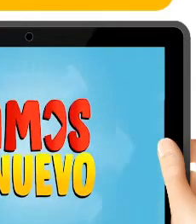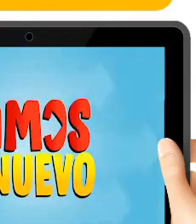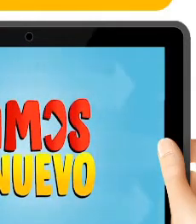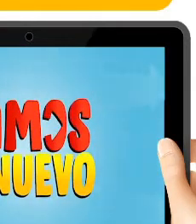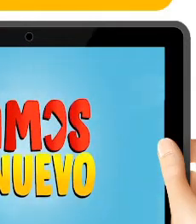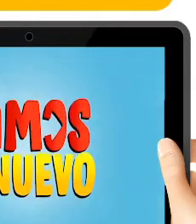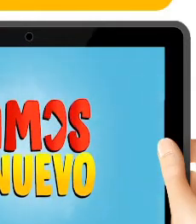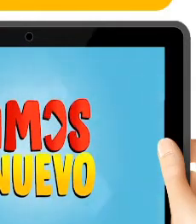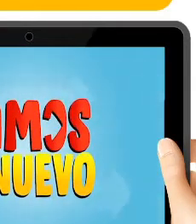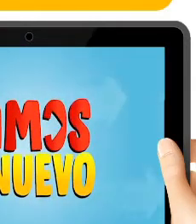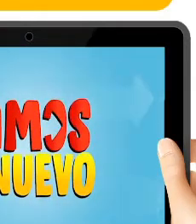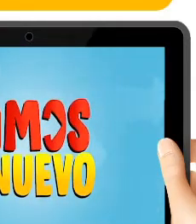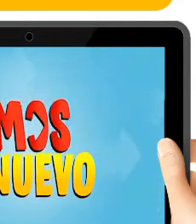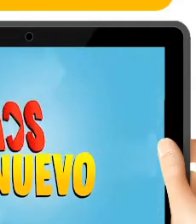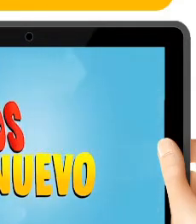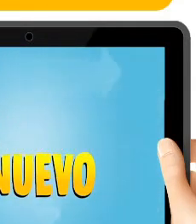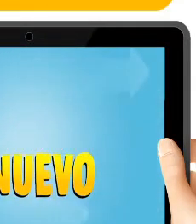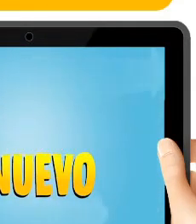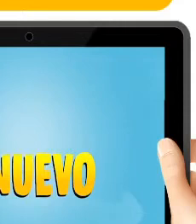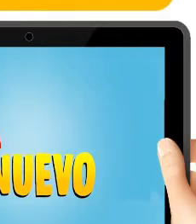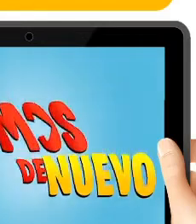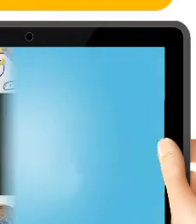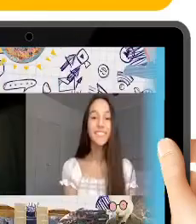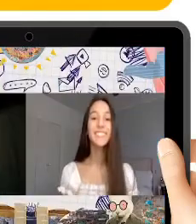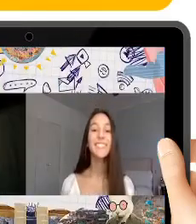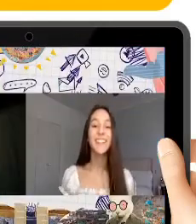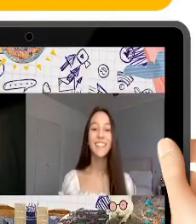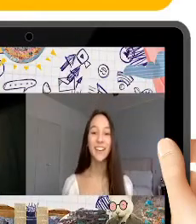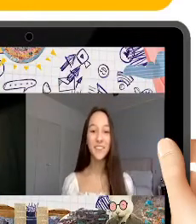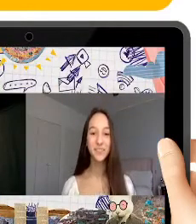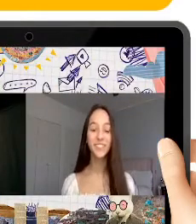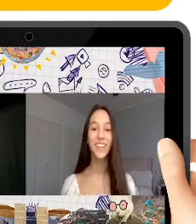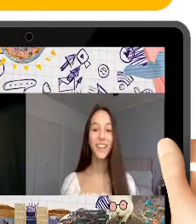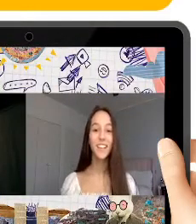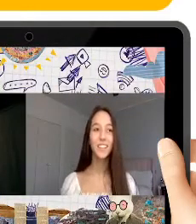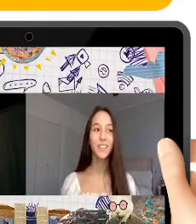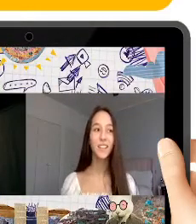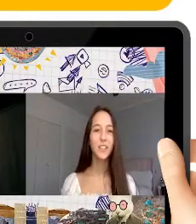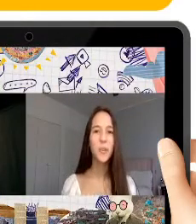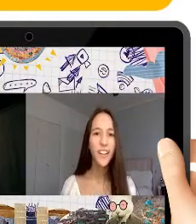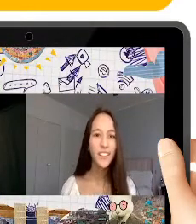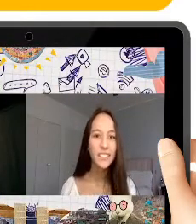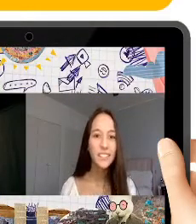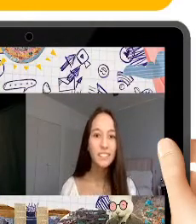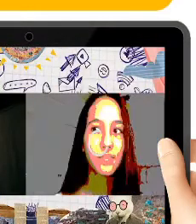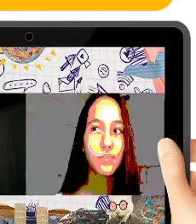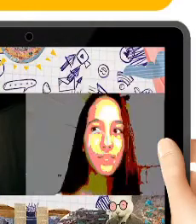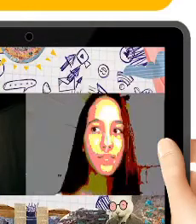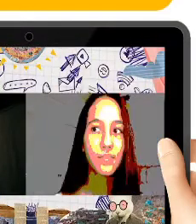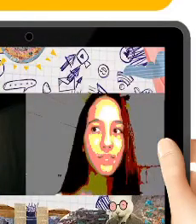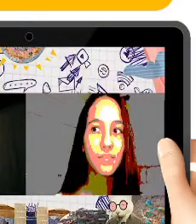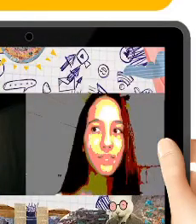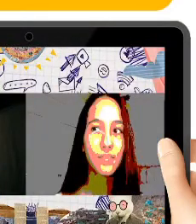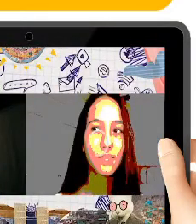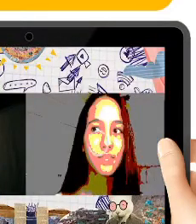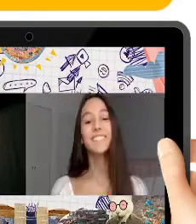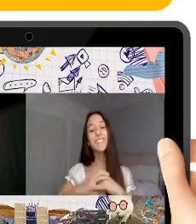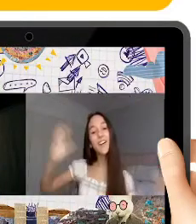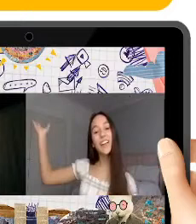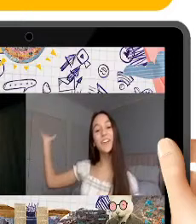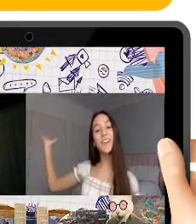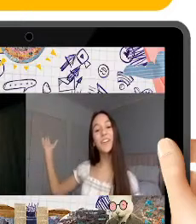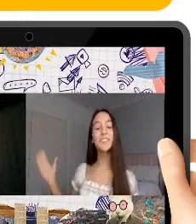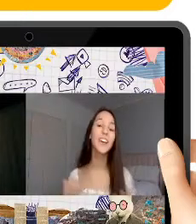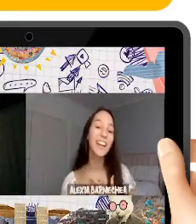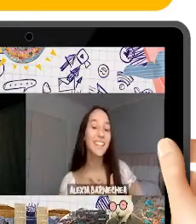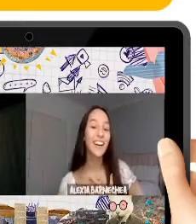país. Mi país es muy especial, tenemos muchos sabores. Desde maíces